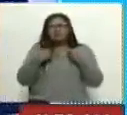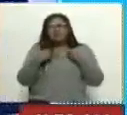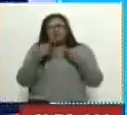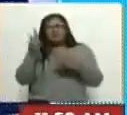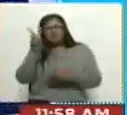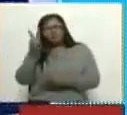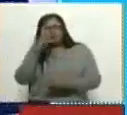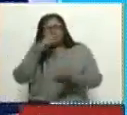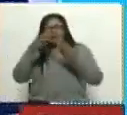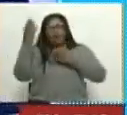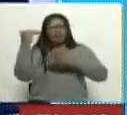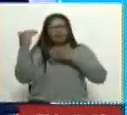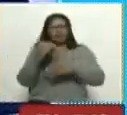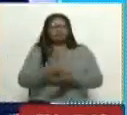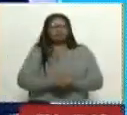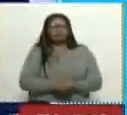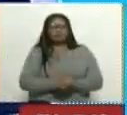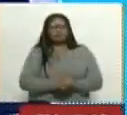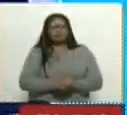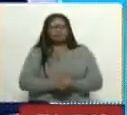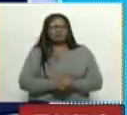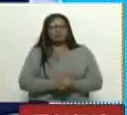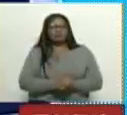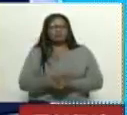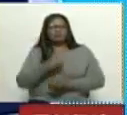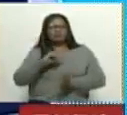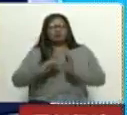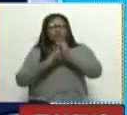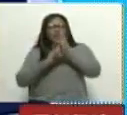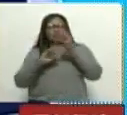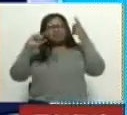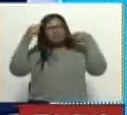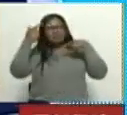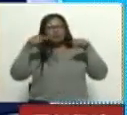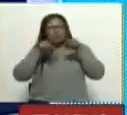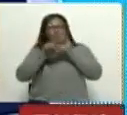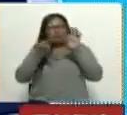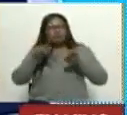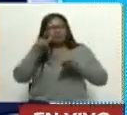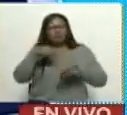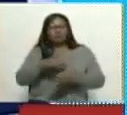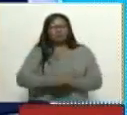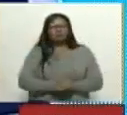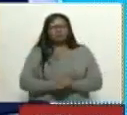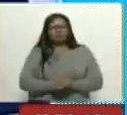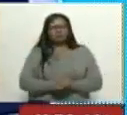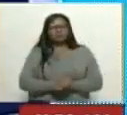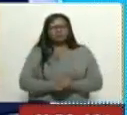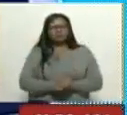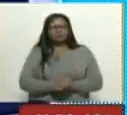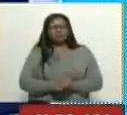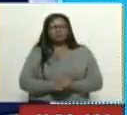En aquel momento y el comandante Chávez criticando ese tipo de democracia nos dice